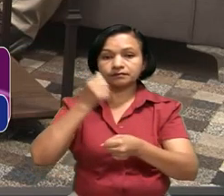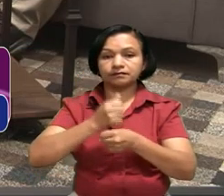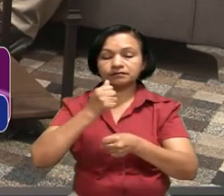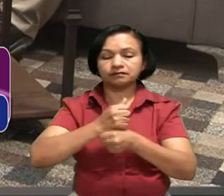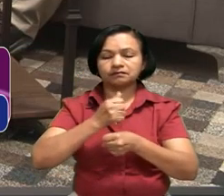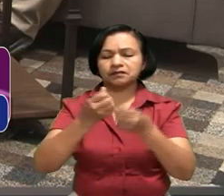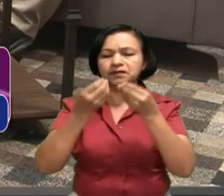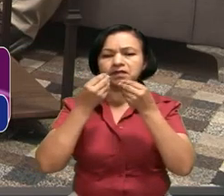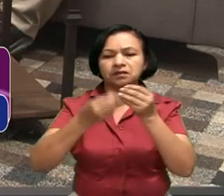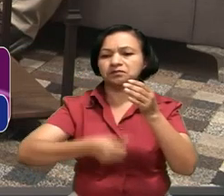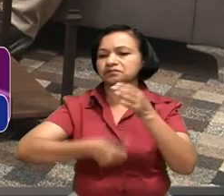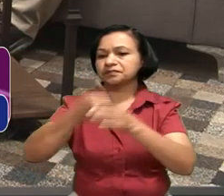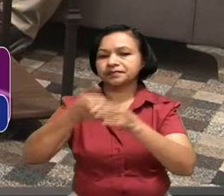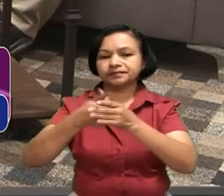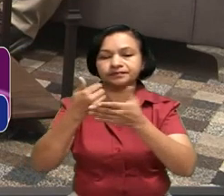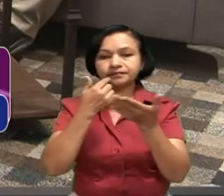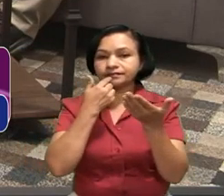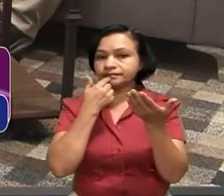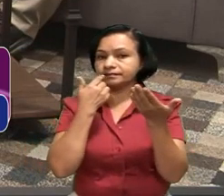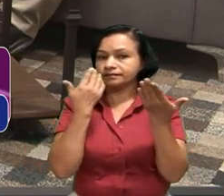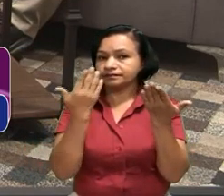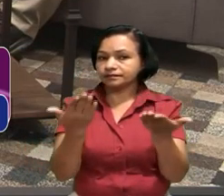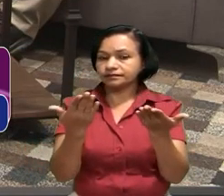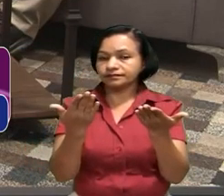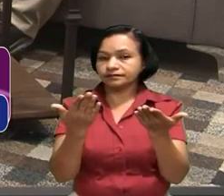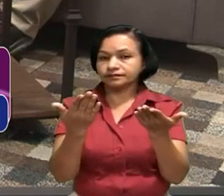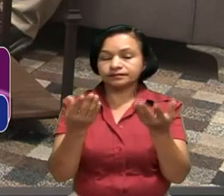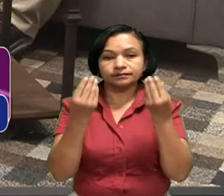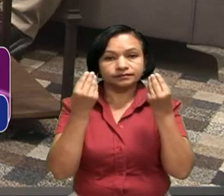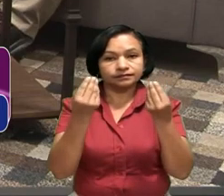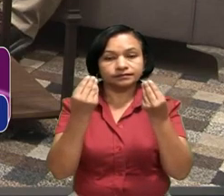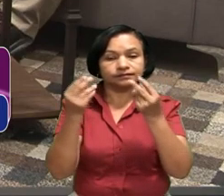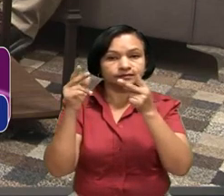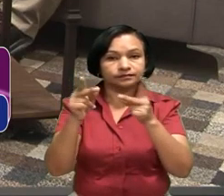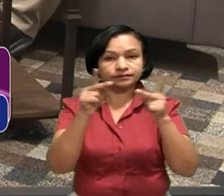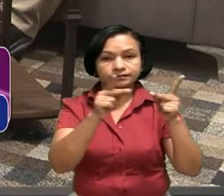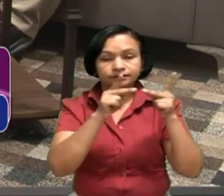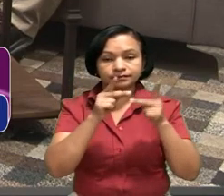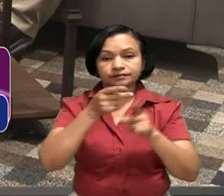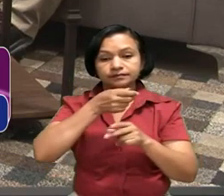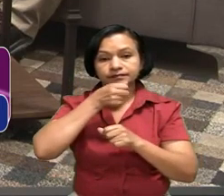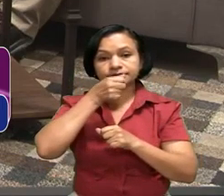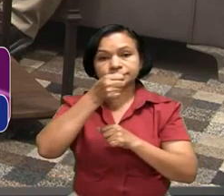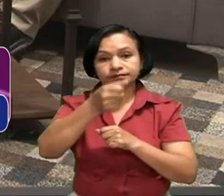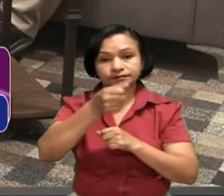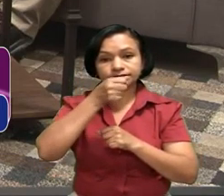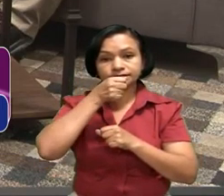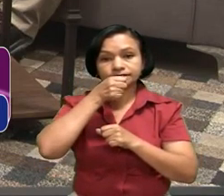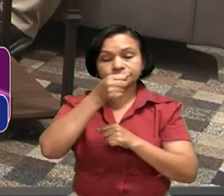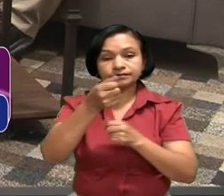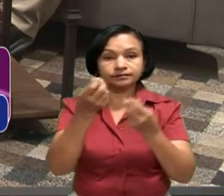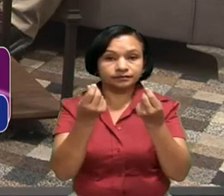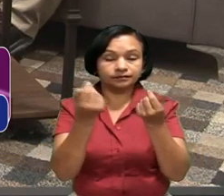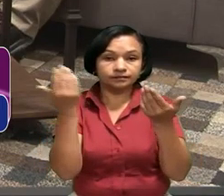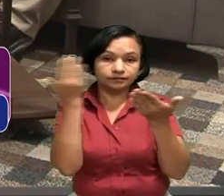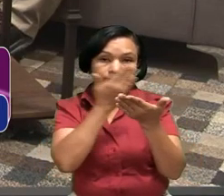cantidad porque es porque existe una gran cantidad de periodistas que se metieron a estudiar